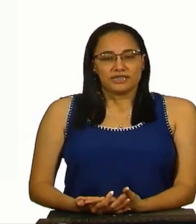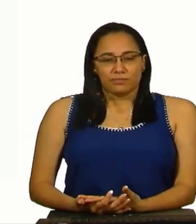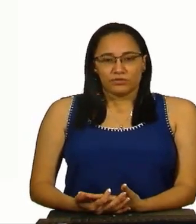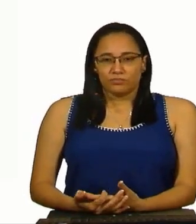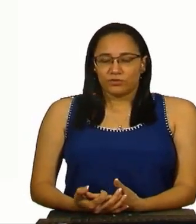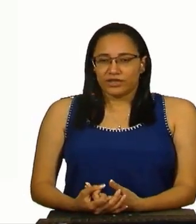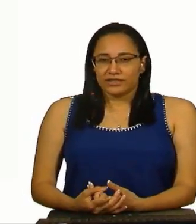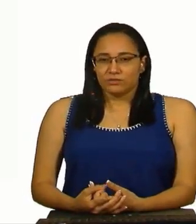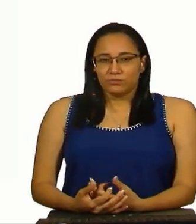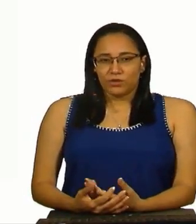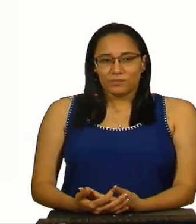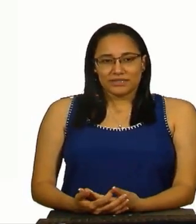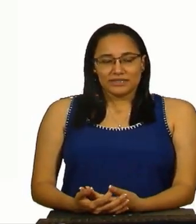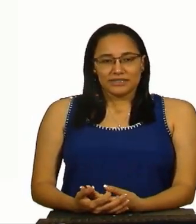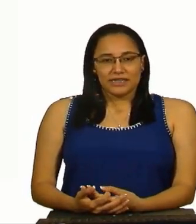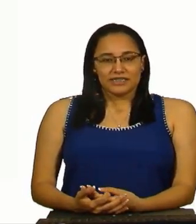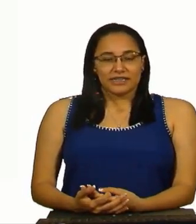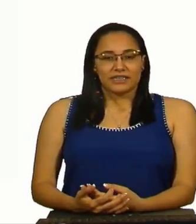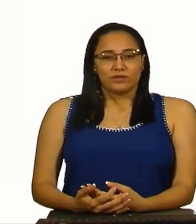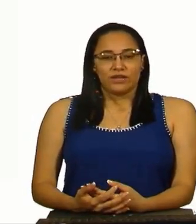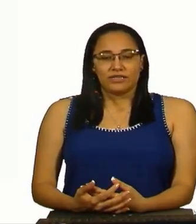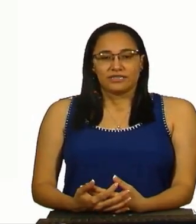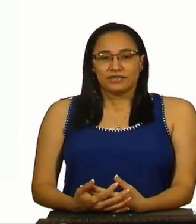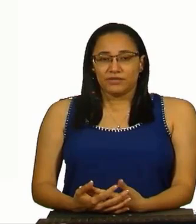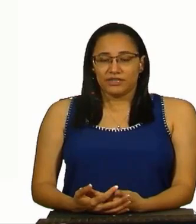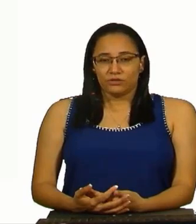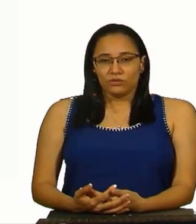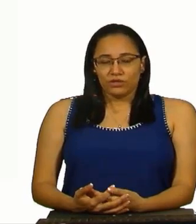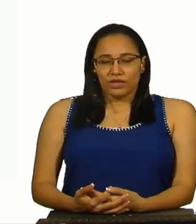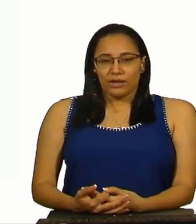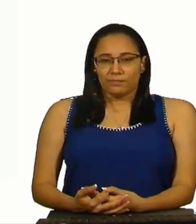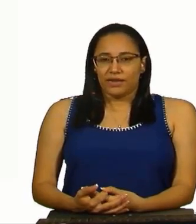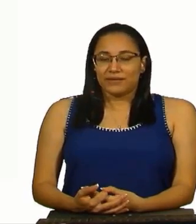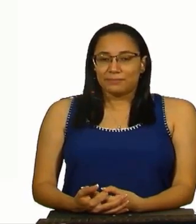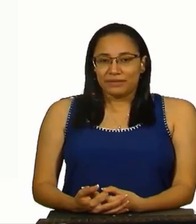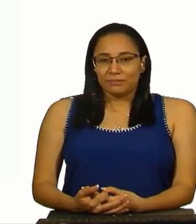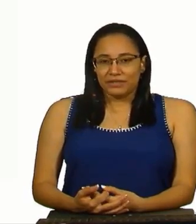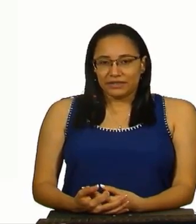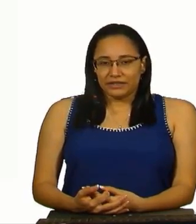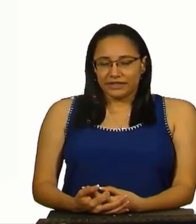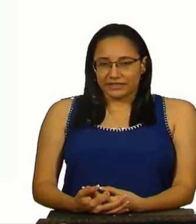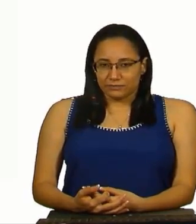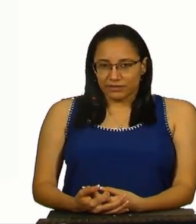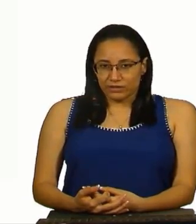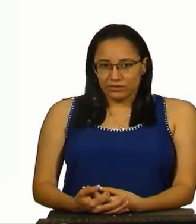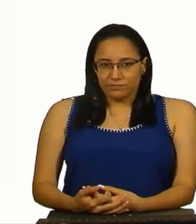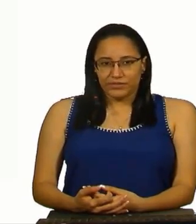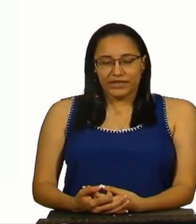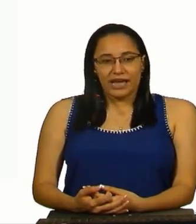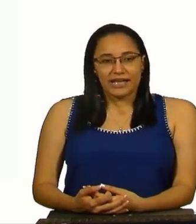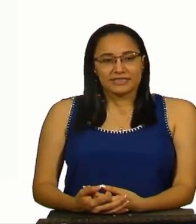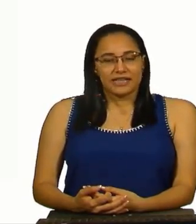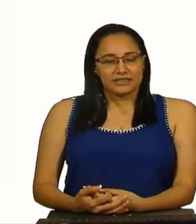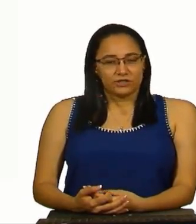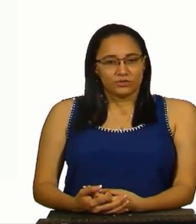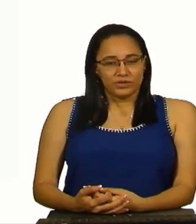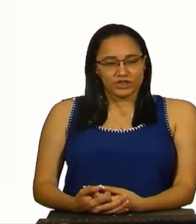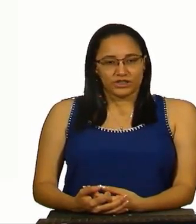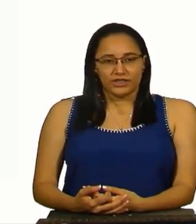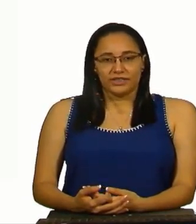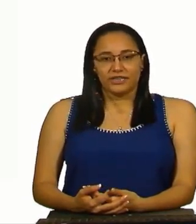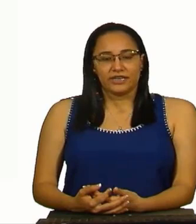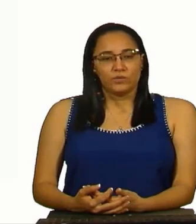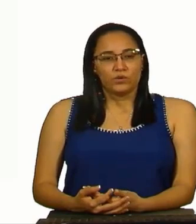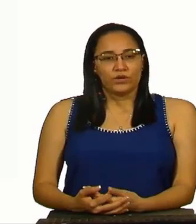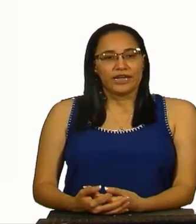lo utilizamos porque es un poco más sencilla ya que tiene una similitud a la palabra permitir en español and has Latin